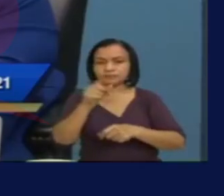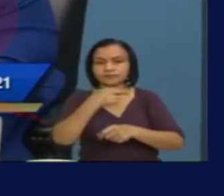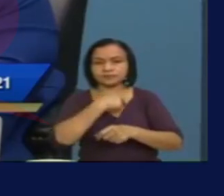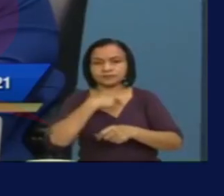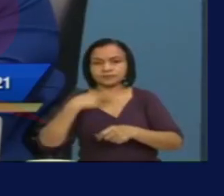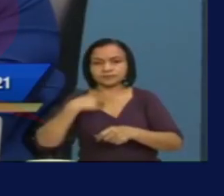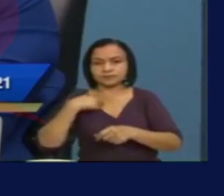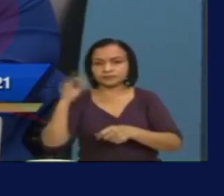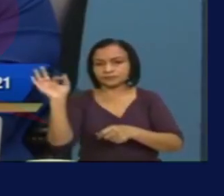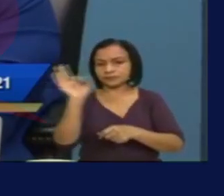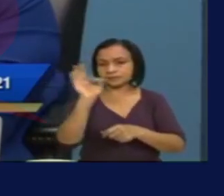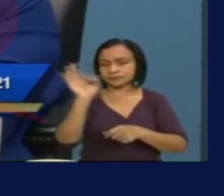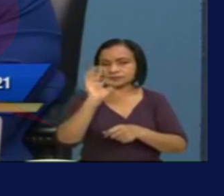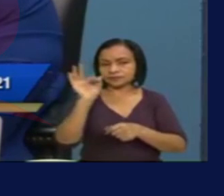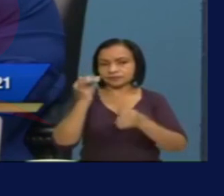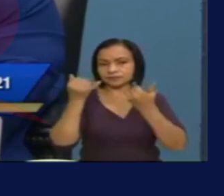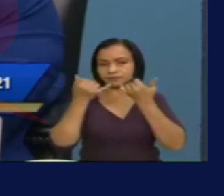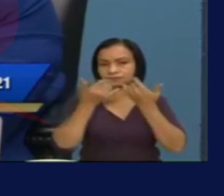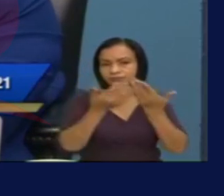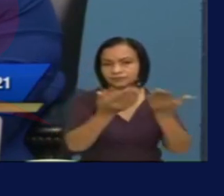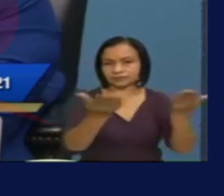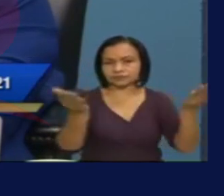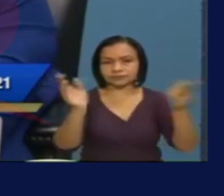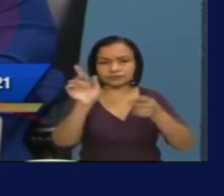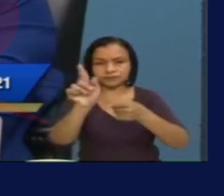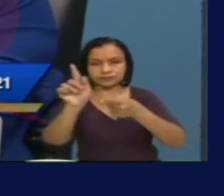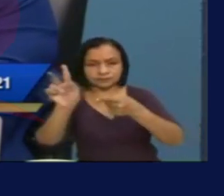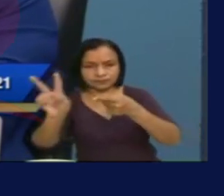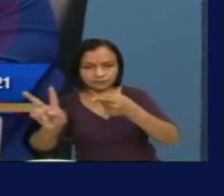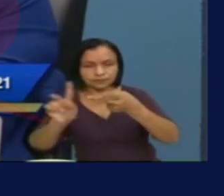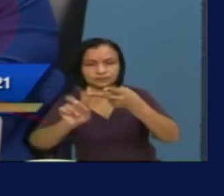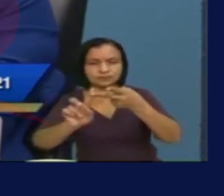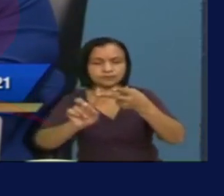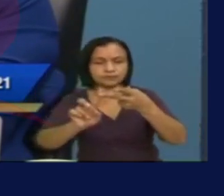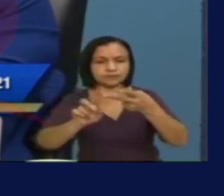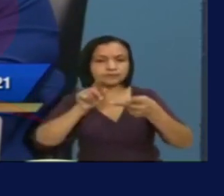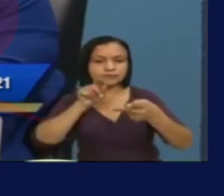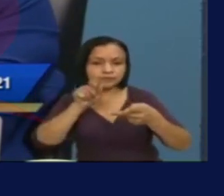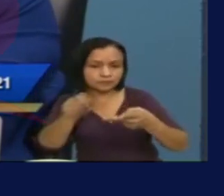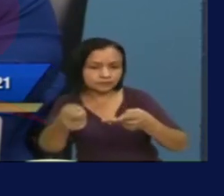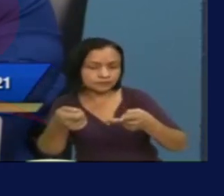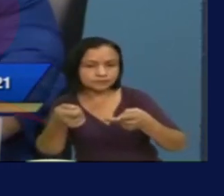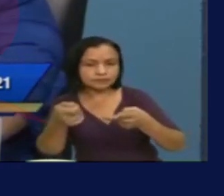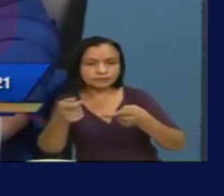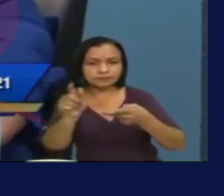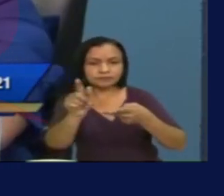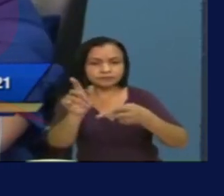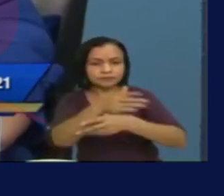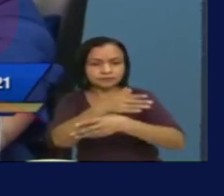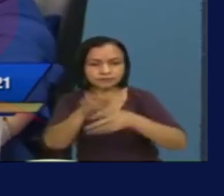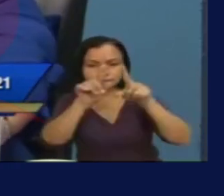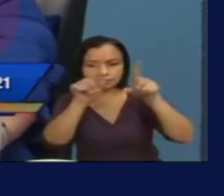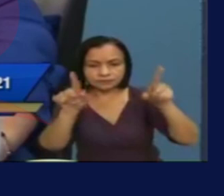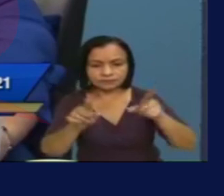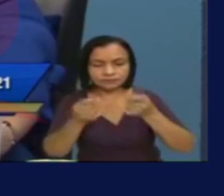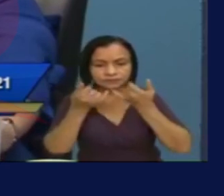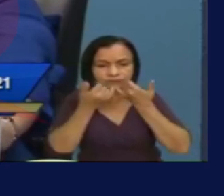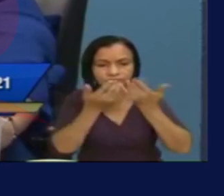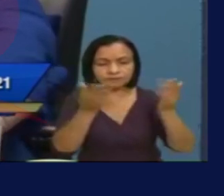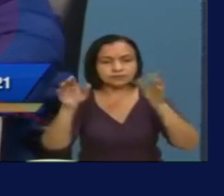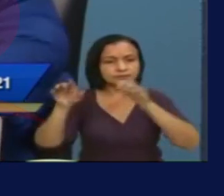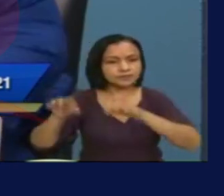los mecanismos de difusión a nivel virtual, digital, para dar a conocer de una manera más segura. Todas